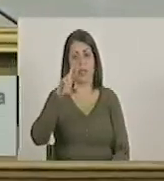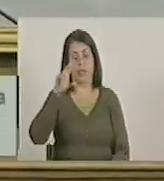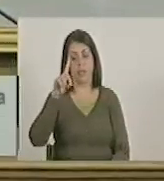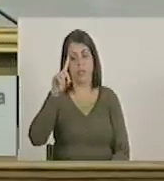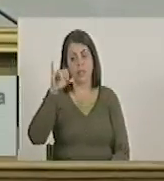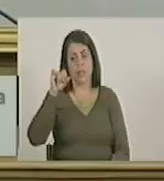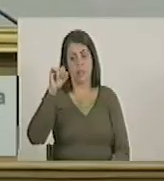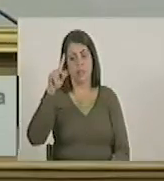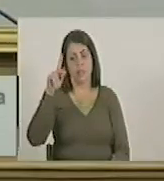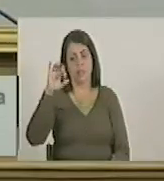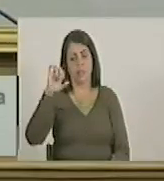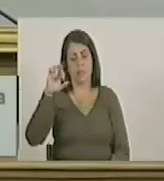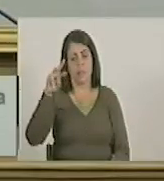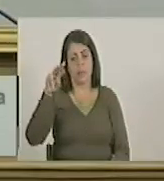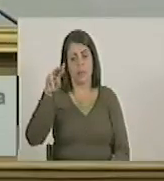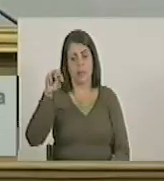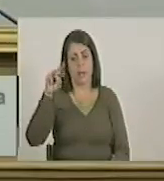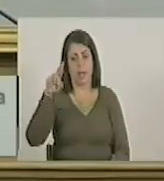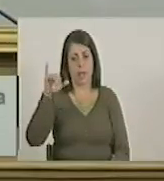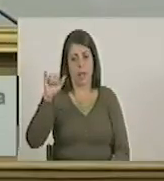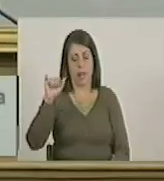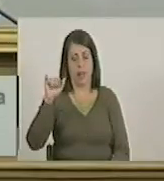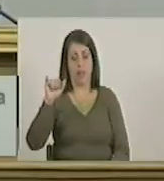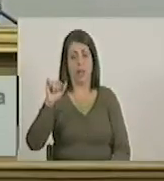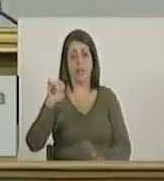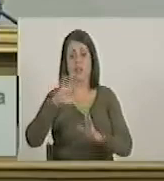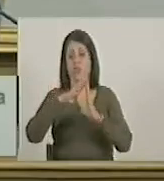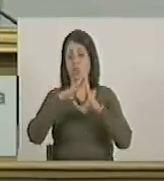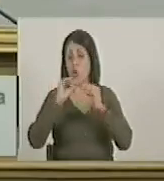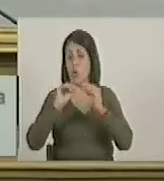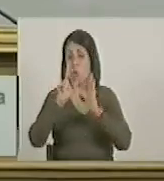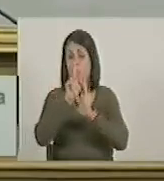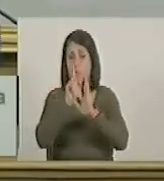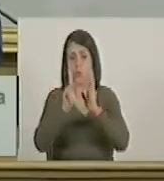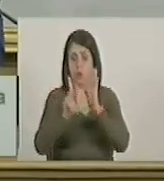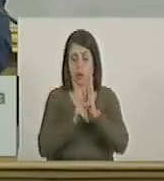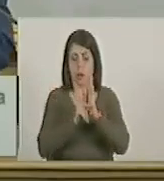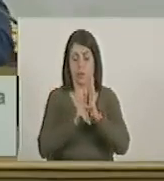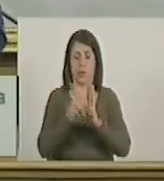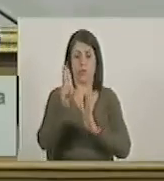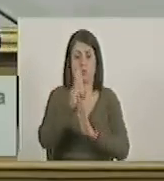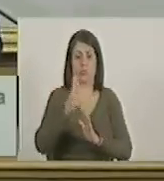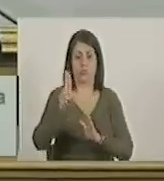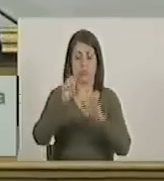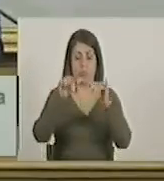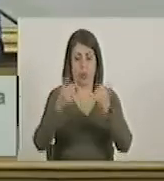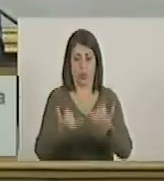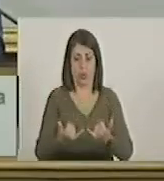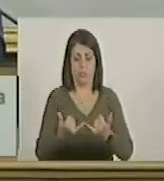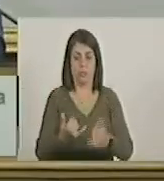los programas, que es la nomenclatura que se utiliza actualmente.